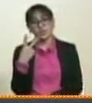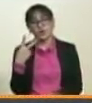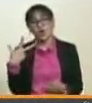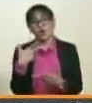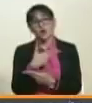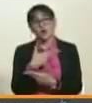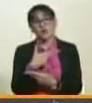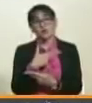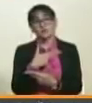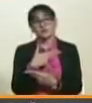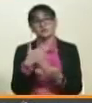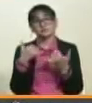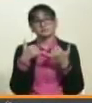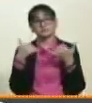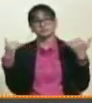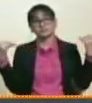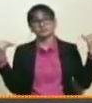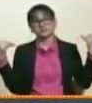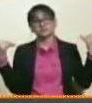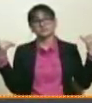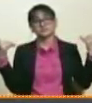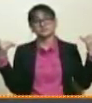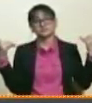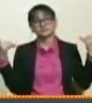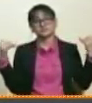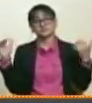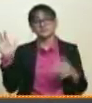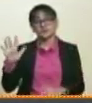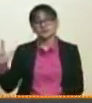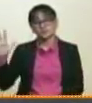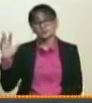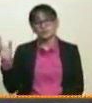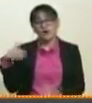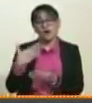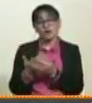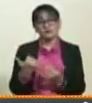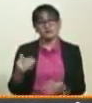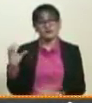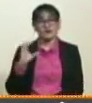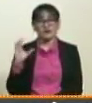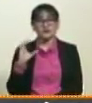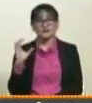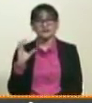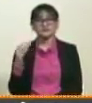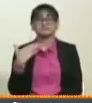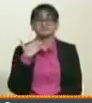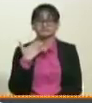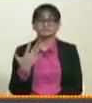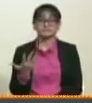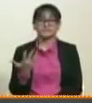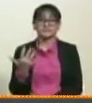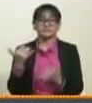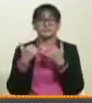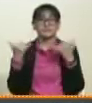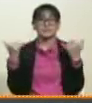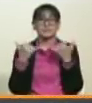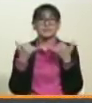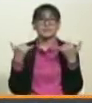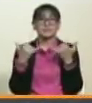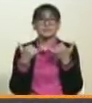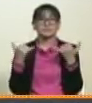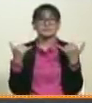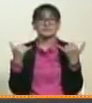impiden a nosotros transmitir desde la costa oriental y eso por supuesto afecta entonces estamos trabajando solamente con la termoeléctrica de